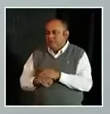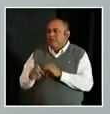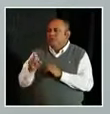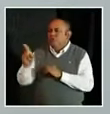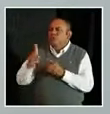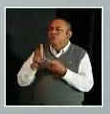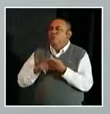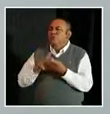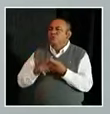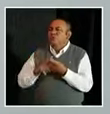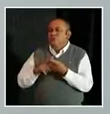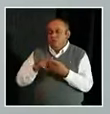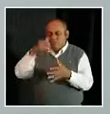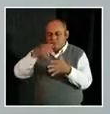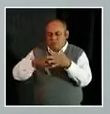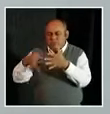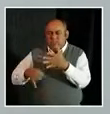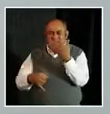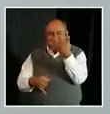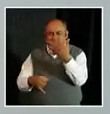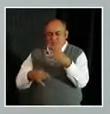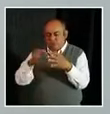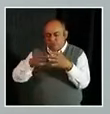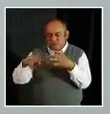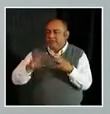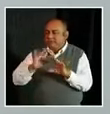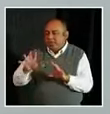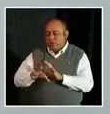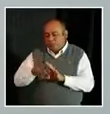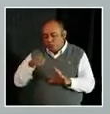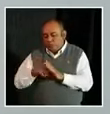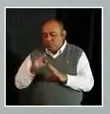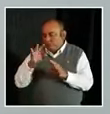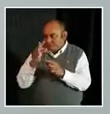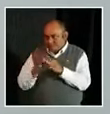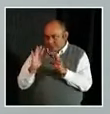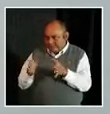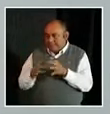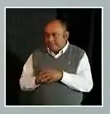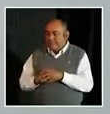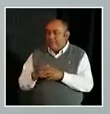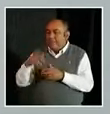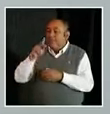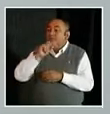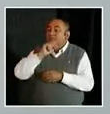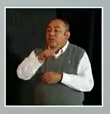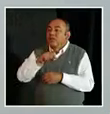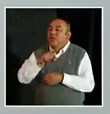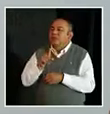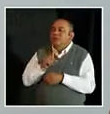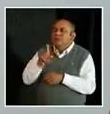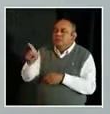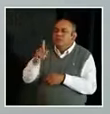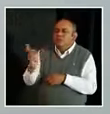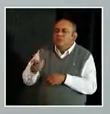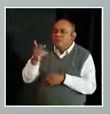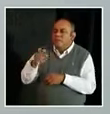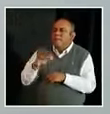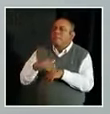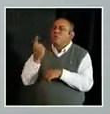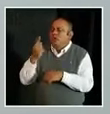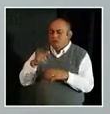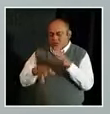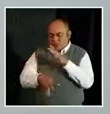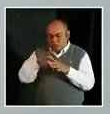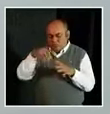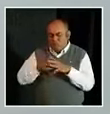estos 5 pozos profundos que ya están aforados? Y preguntarle cuál es el motivo principal por el cual no están dando quizás la cantidad